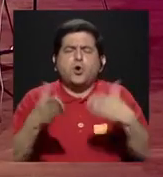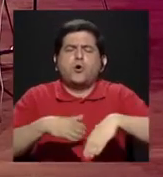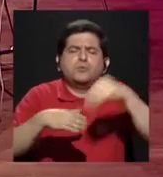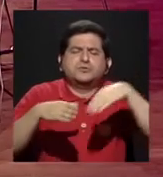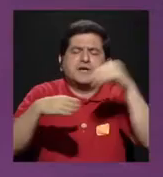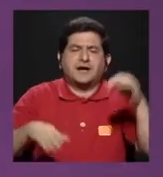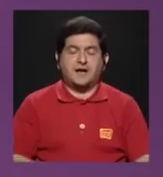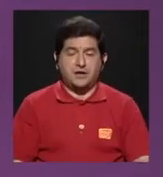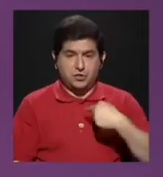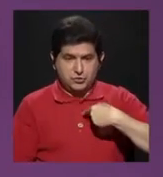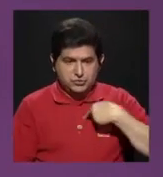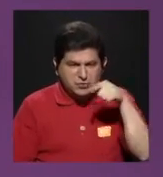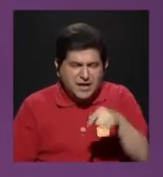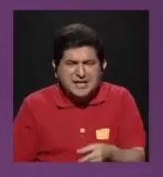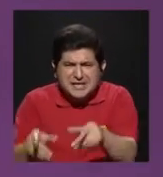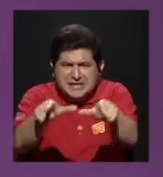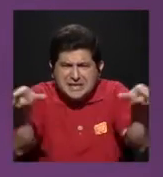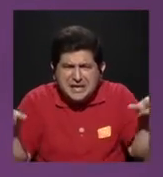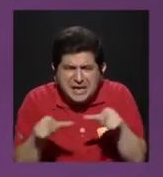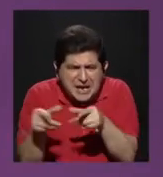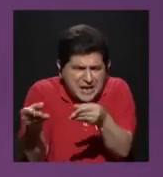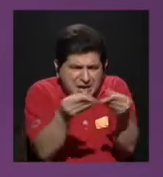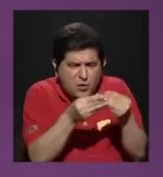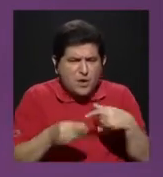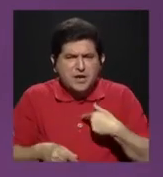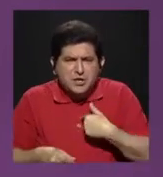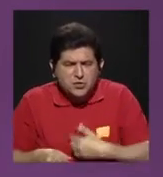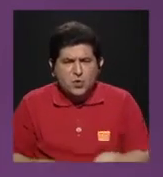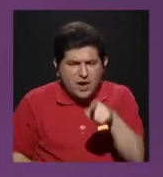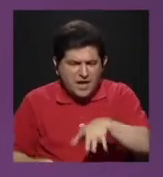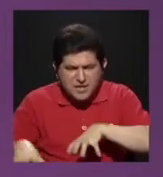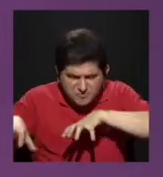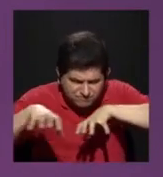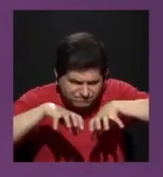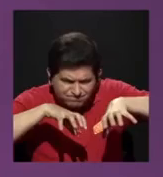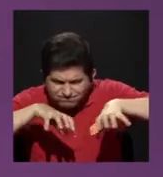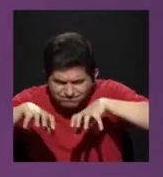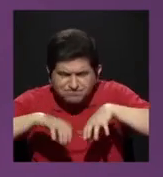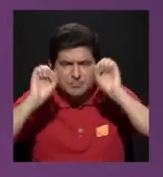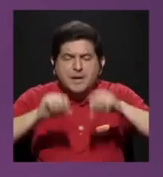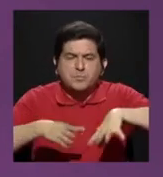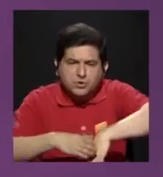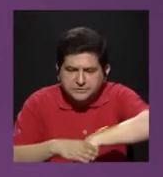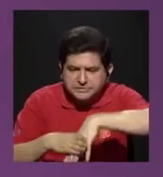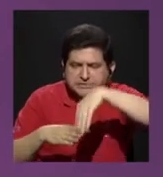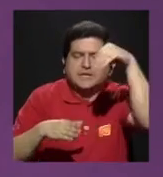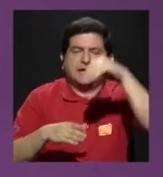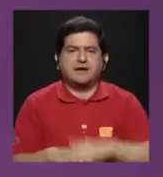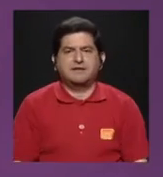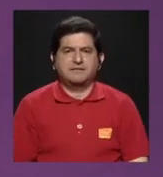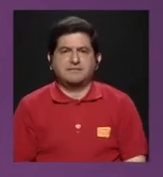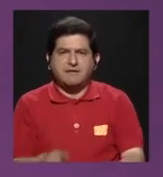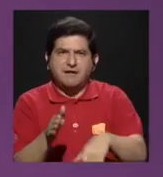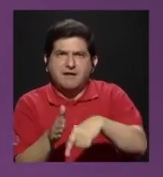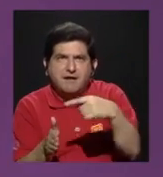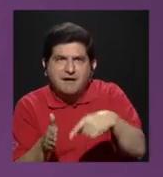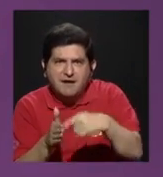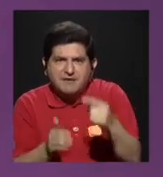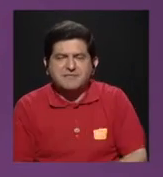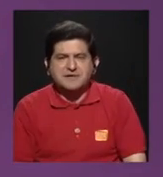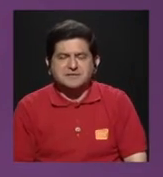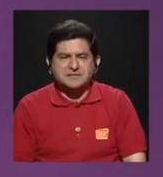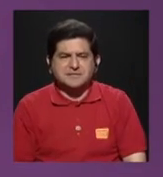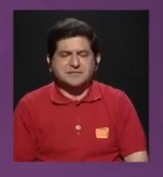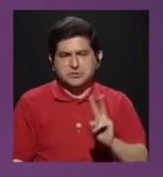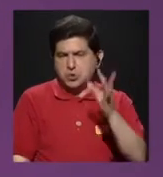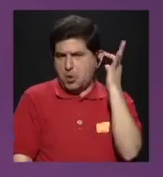Alex? Yo me meto al barro y empiezo a batir el barro para poderlo sacar. Hay veces, bueno, la mayoría de